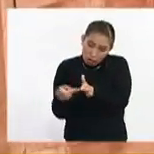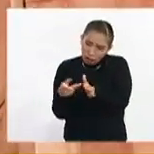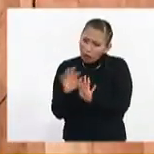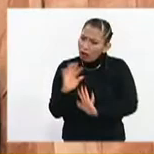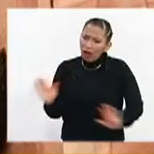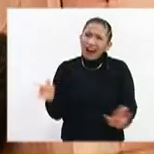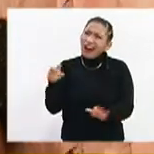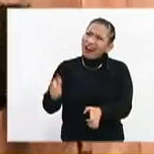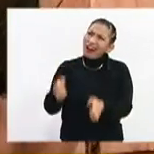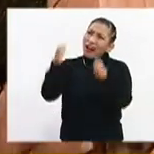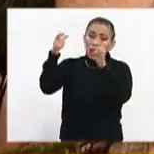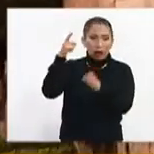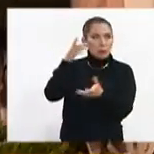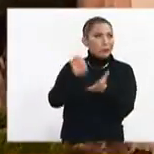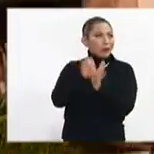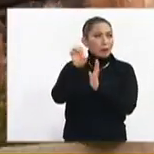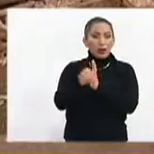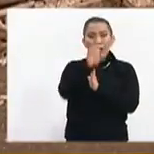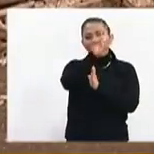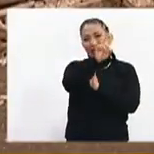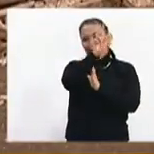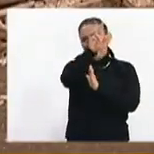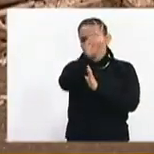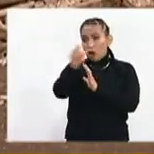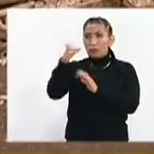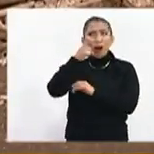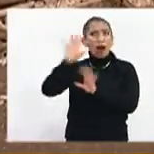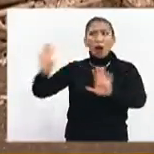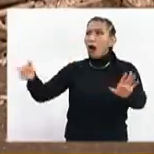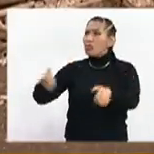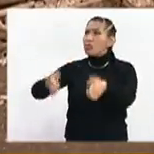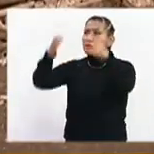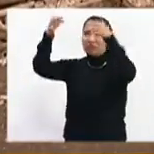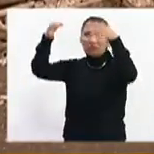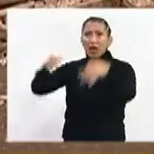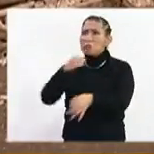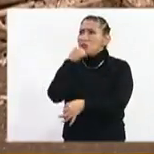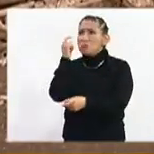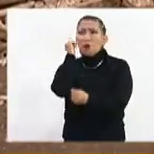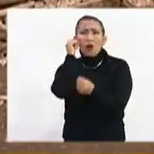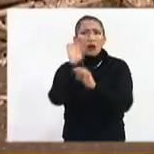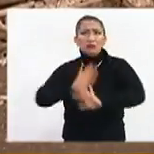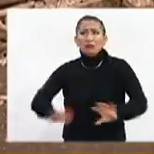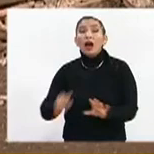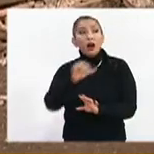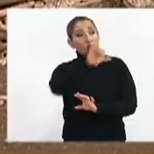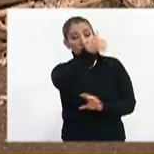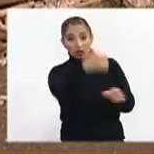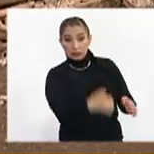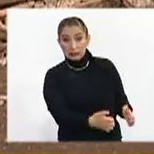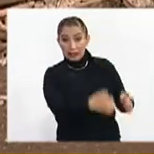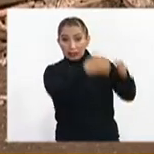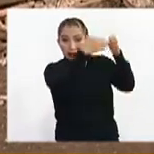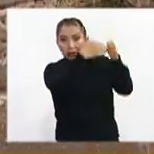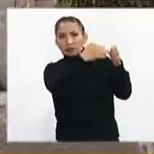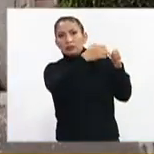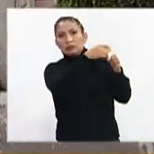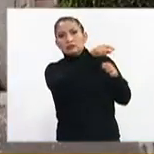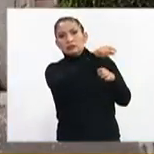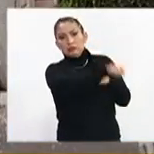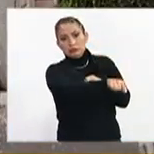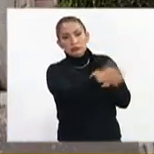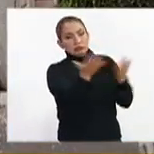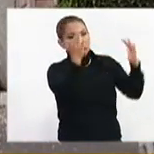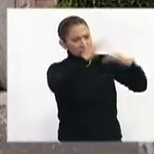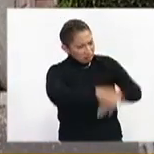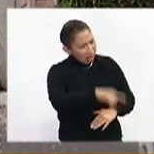dicho y haya un DRO que les haya firmado y dicho el edificio está bien. Claro. Hay edificios que, en fin,